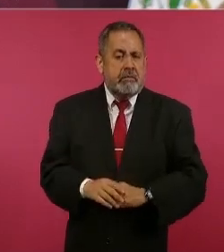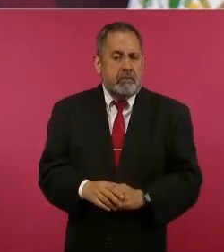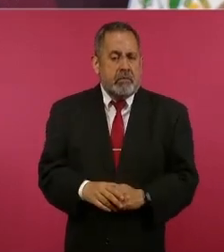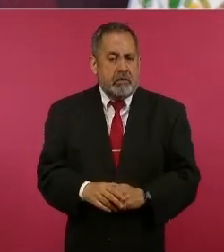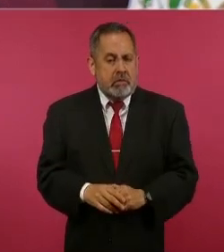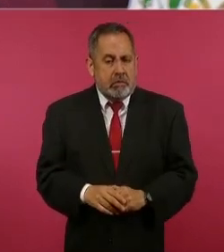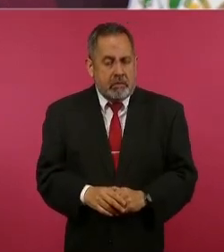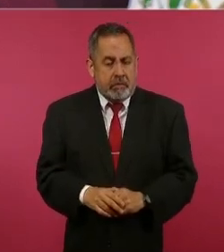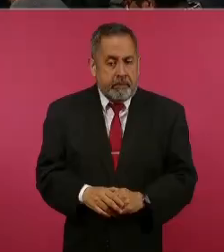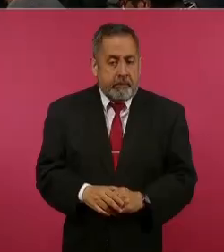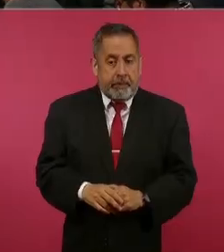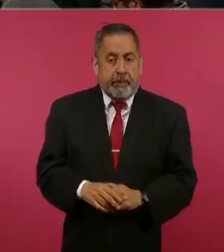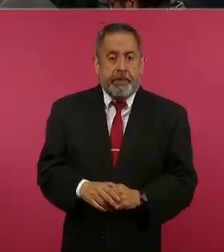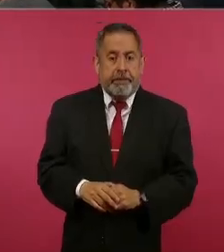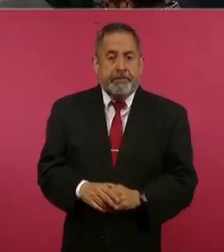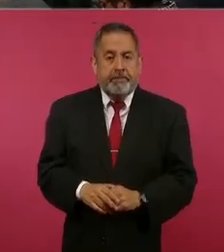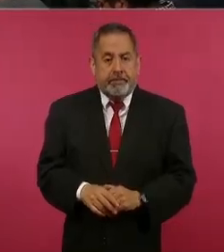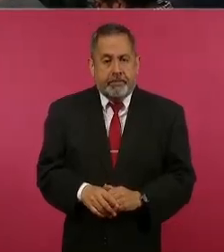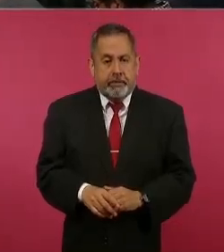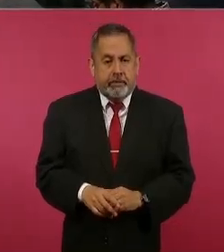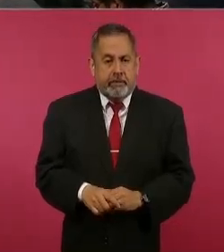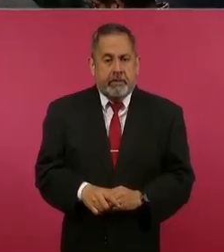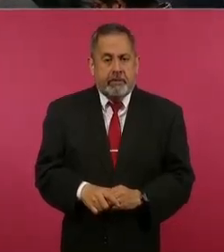muy buena experiencia